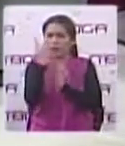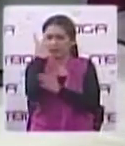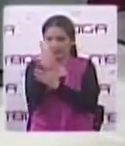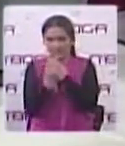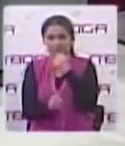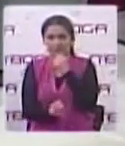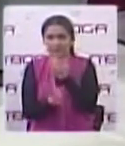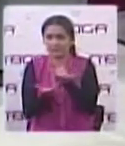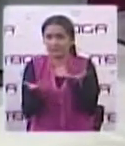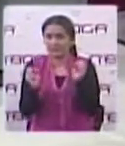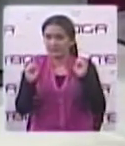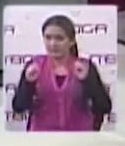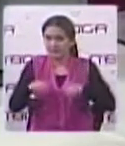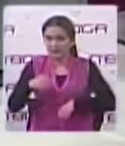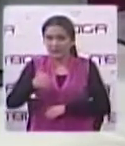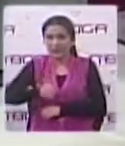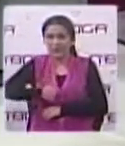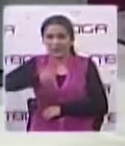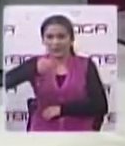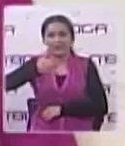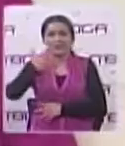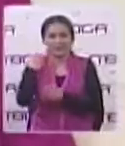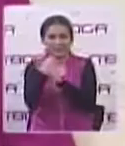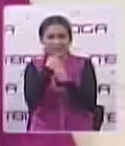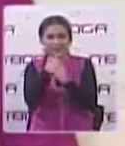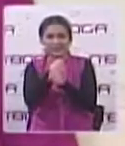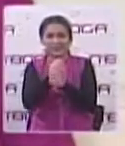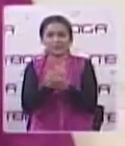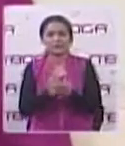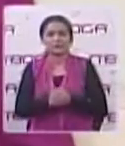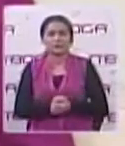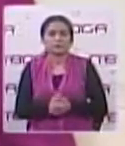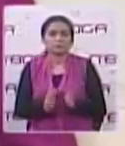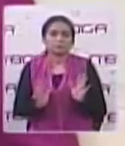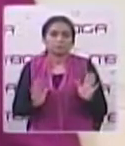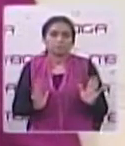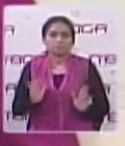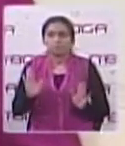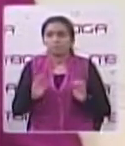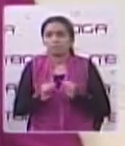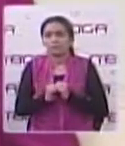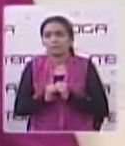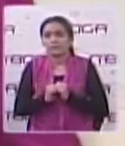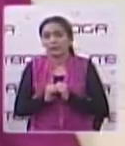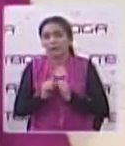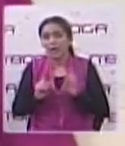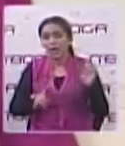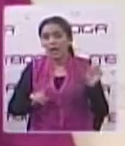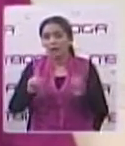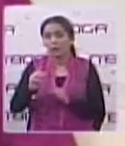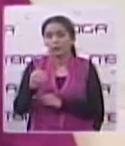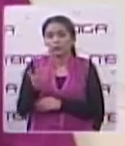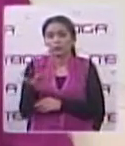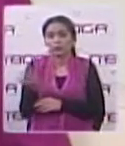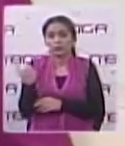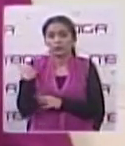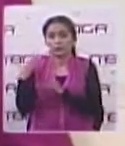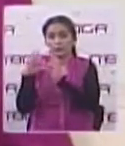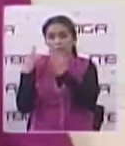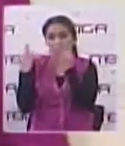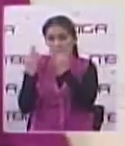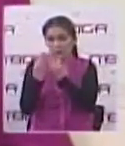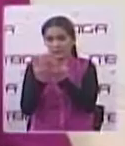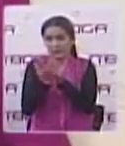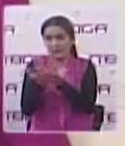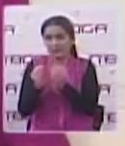posiciones. De pronto, algunos puntos que son para considerar es personas que tengan familia, el reto de no